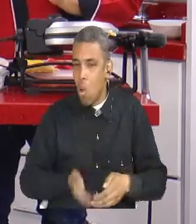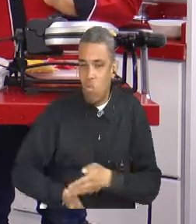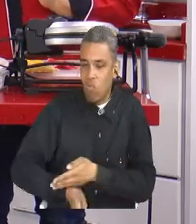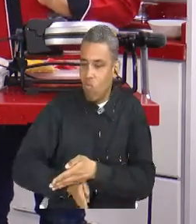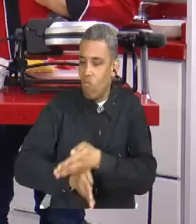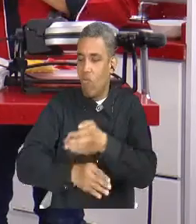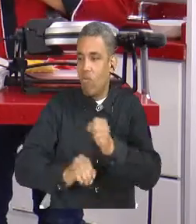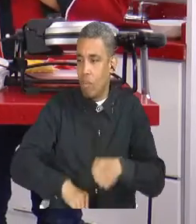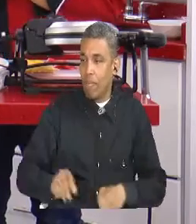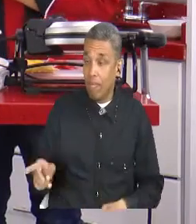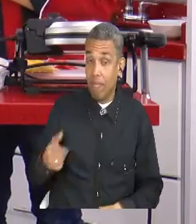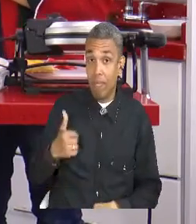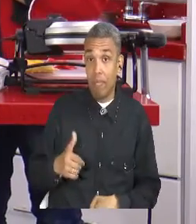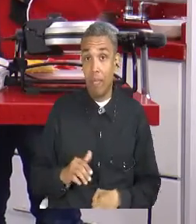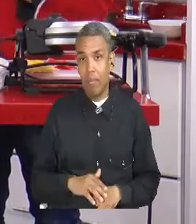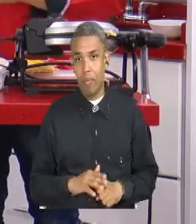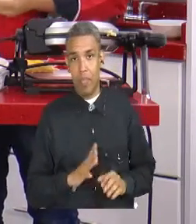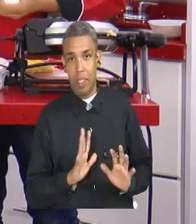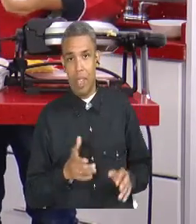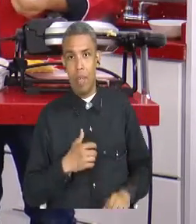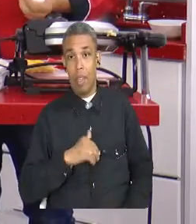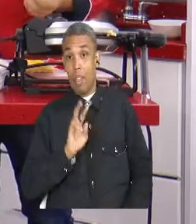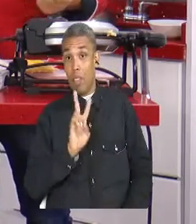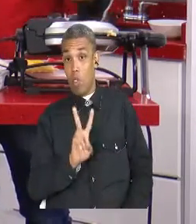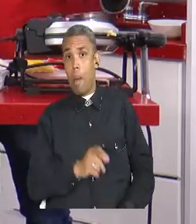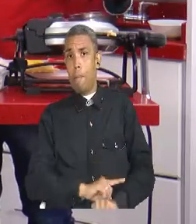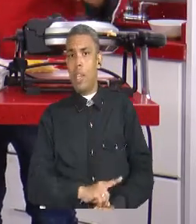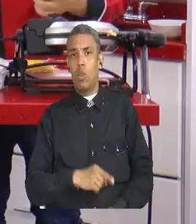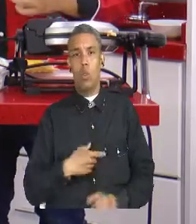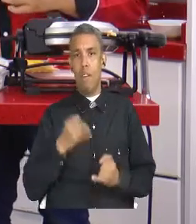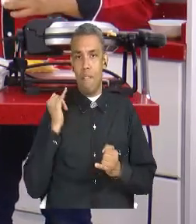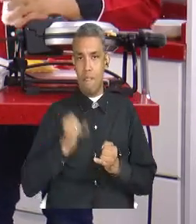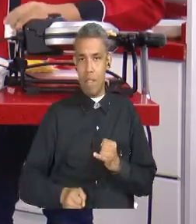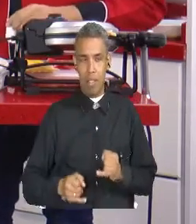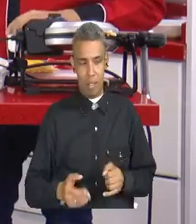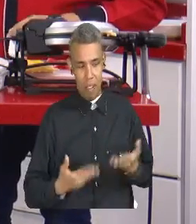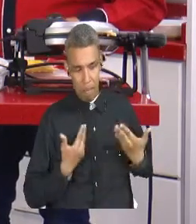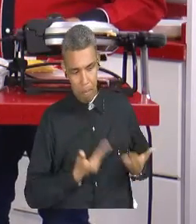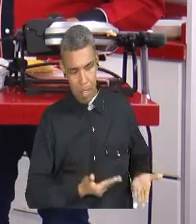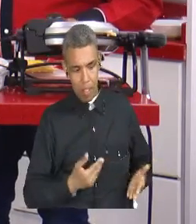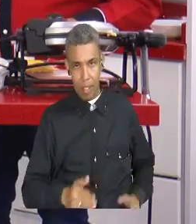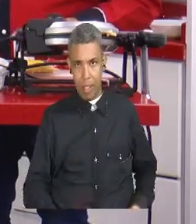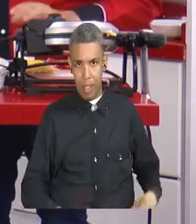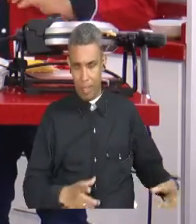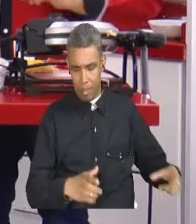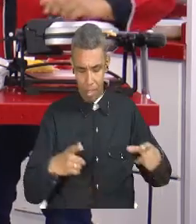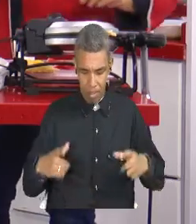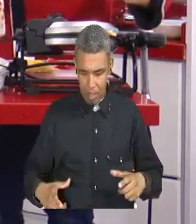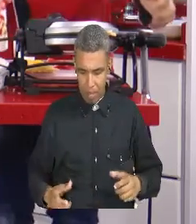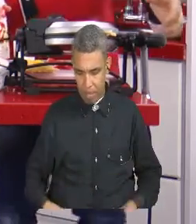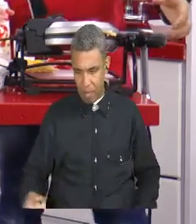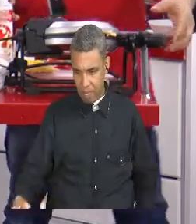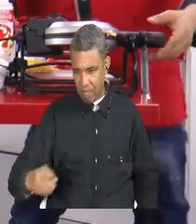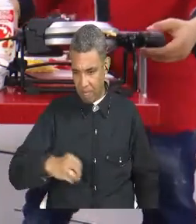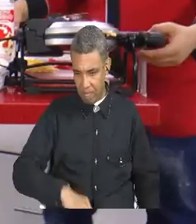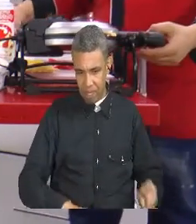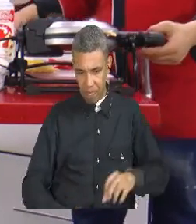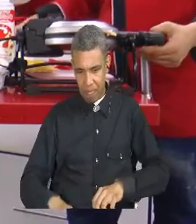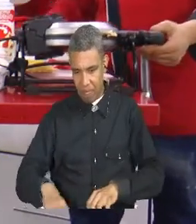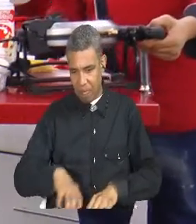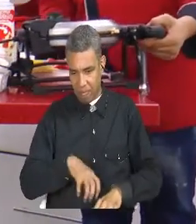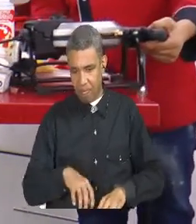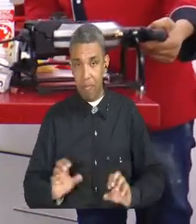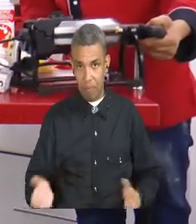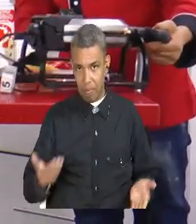el tiempo se fue volando. Tenemos 2 minutos, así que dejemos que ella nos emplató. Bueno. Dale el espacio para que ella se haga por ese listo. Lado. Entonces, permítame,